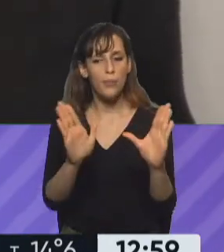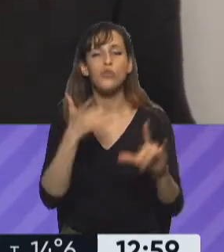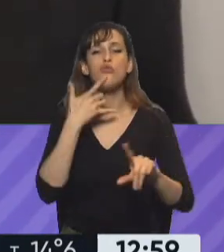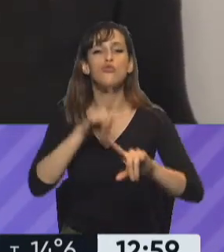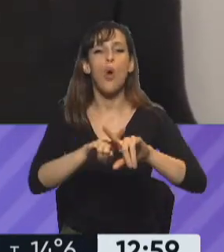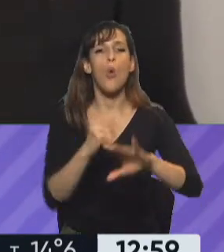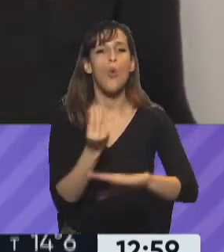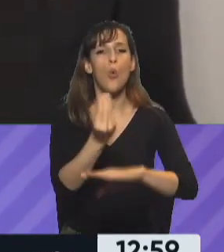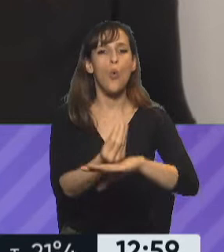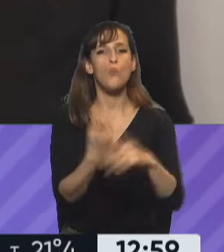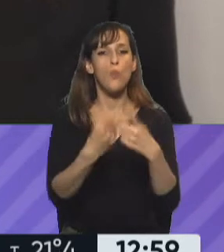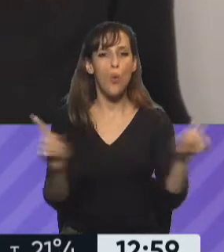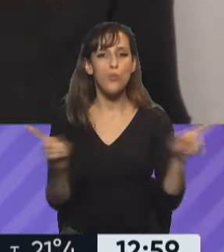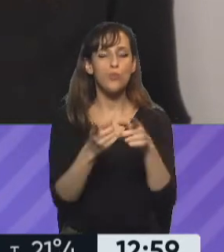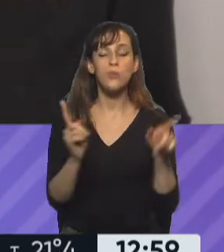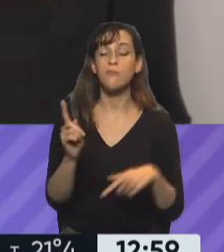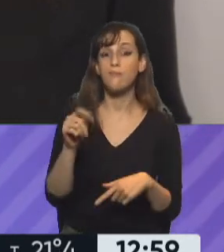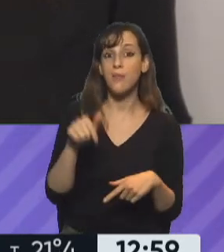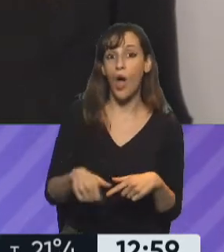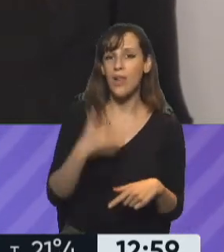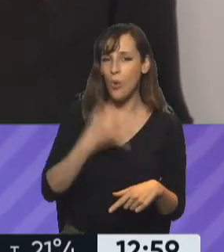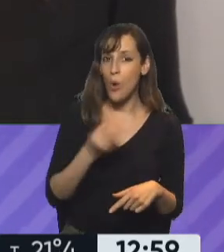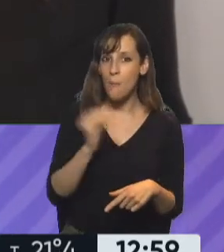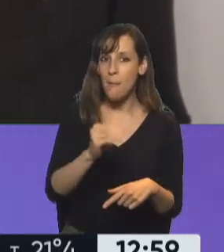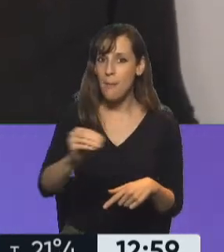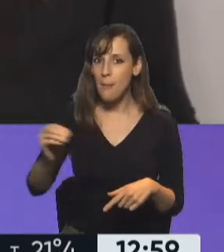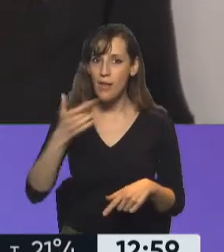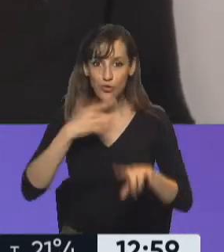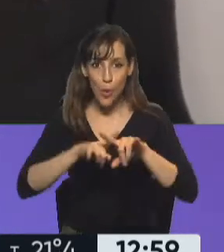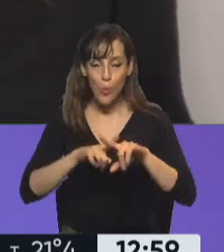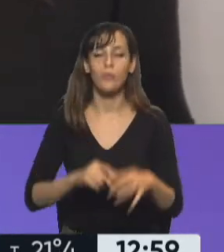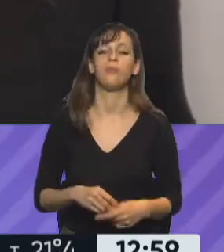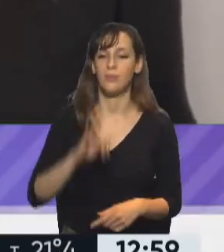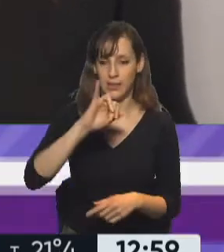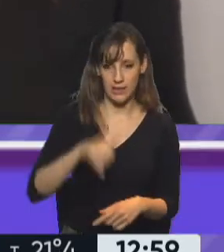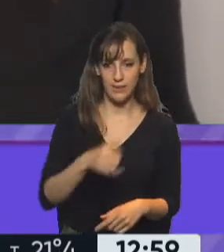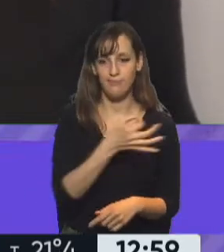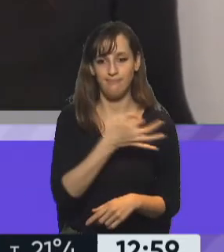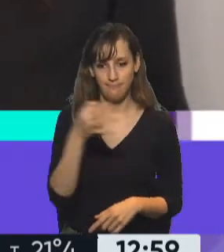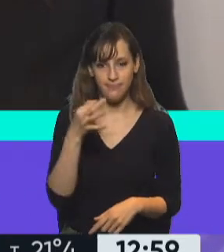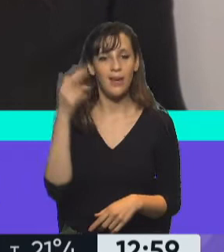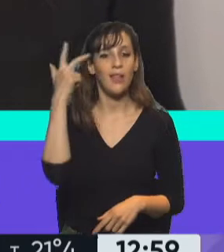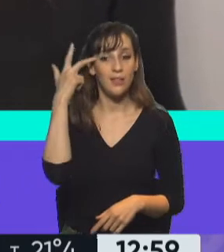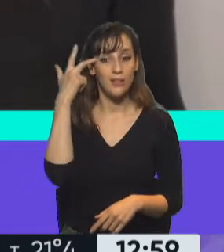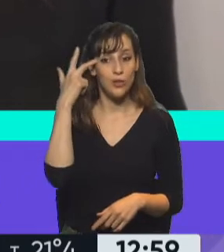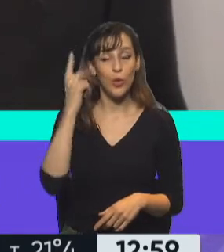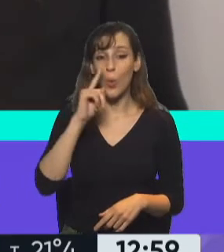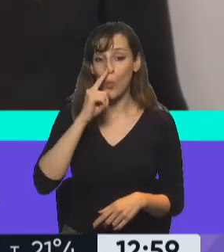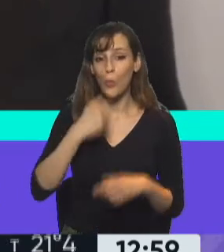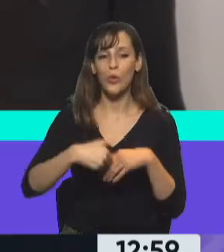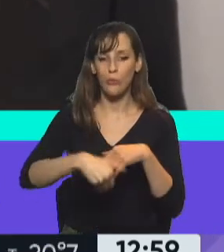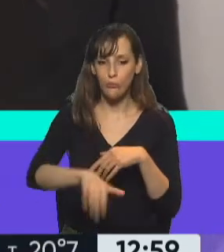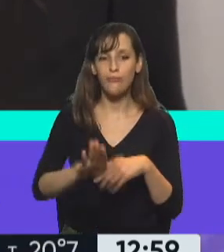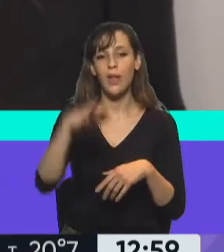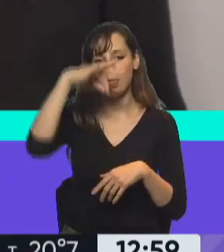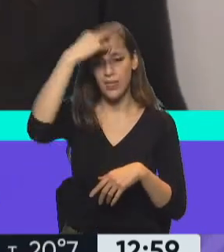Aires, me imagino que se están sumando ofertas en la cartelera. Es así, Pablo. El 18 abren entonces las salas de